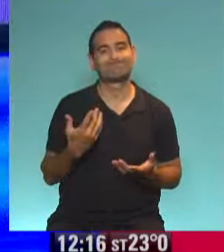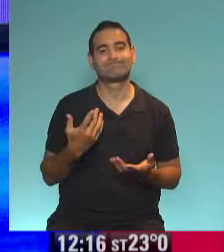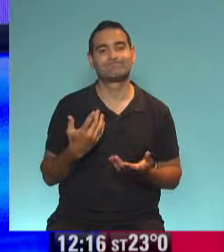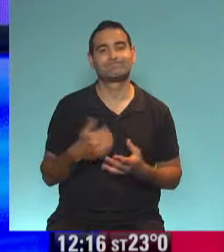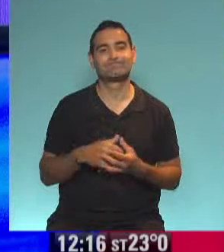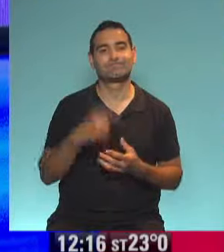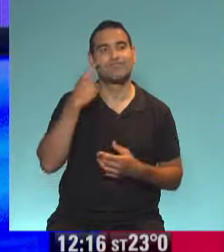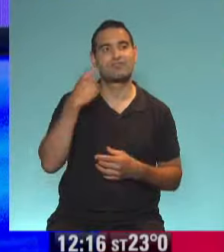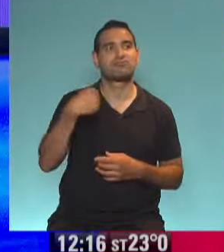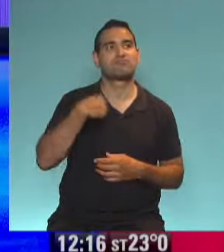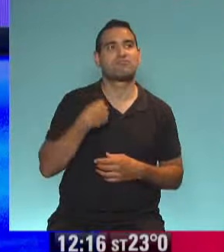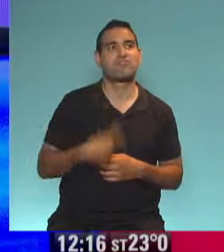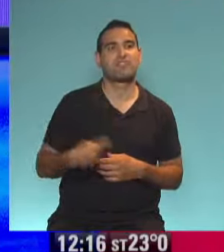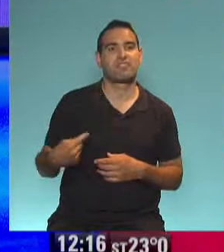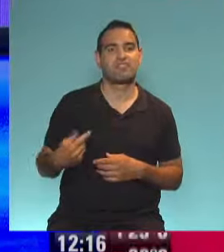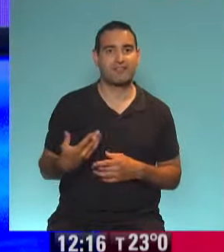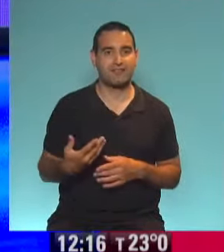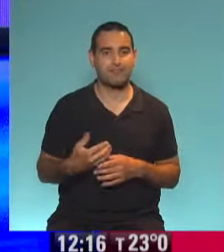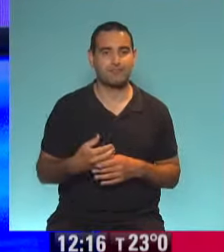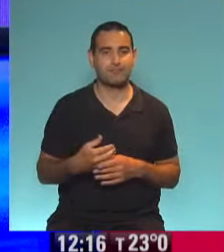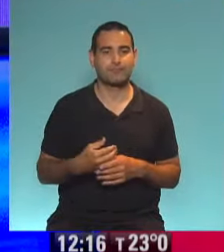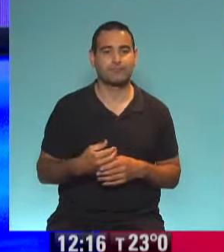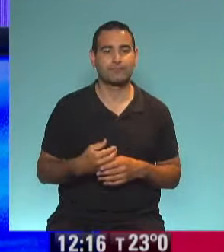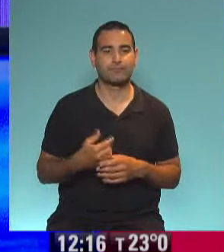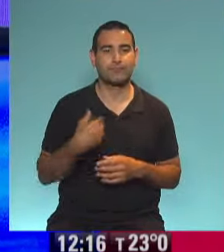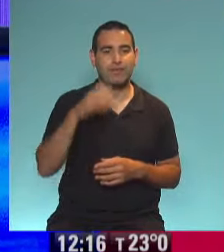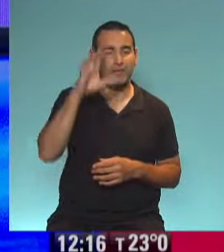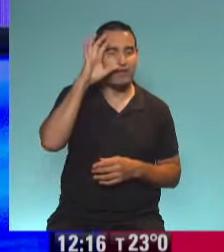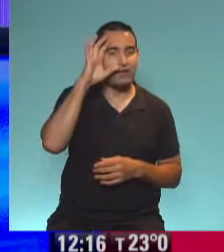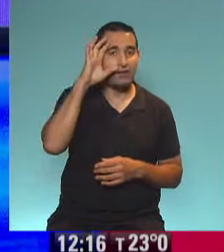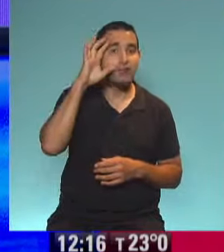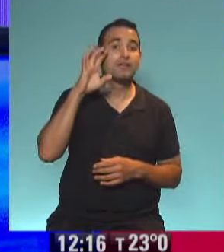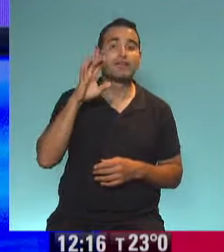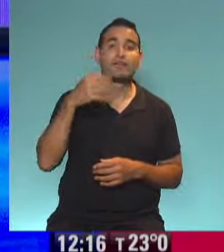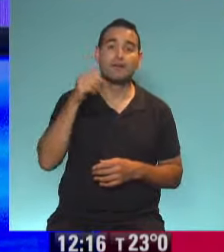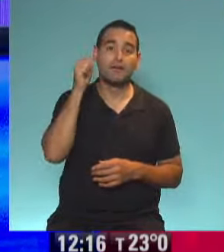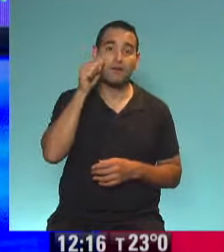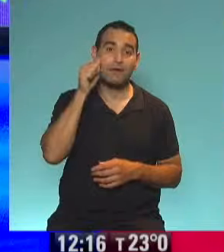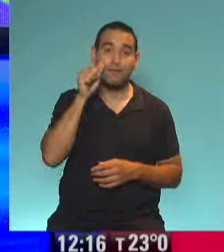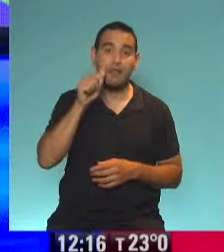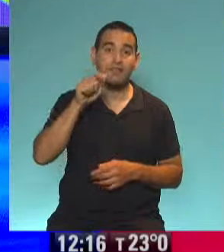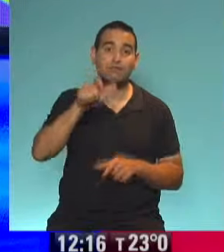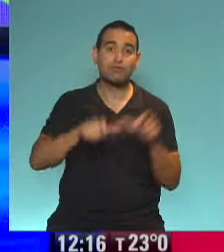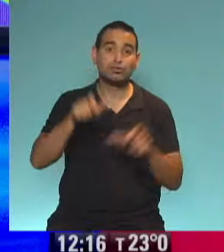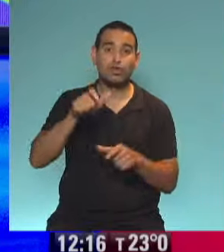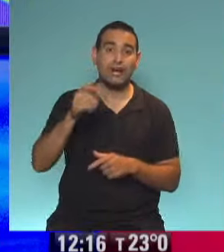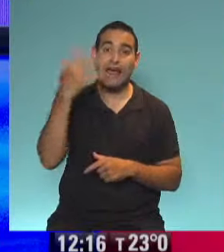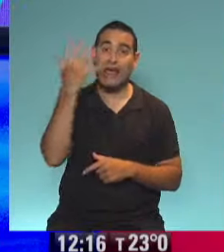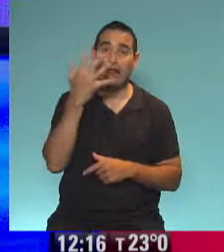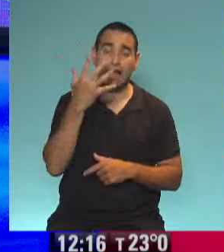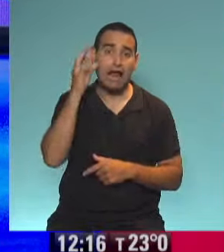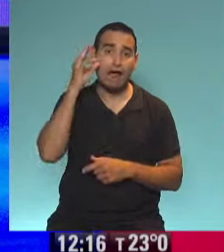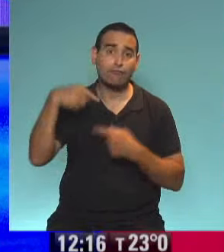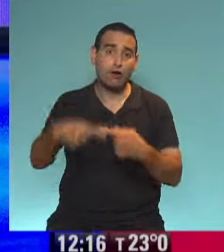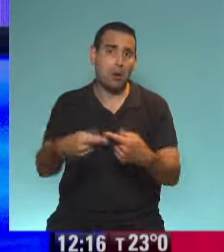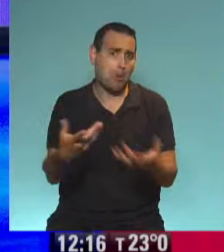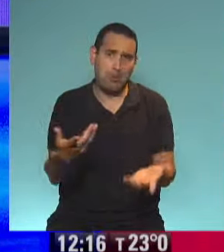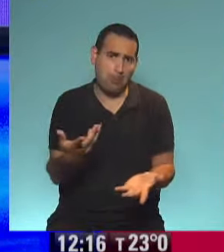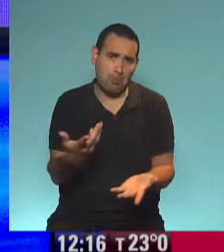por uno, ¿eh? ¿No? Yo me acordaba, en Mar del Plata no hay, yo soy marplatense, no hay una gran comunidad afro, entonces no era común